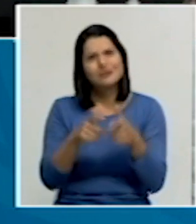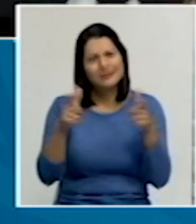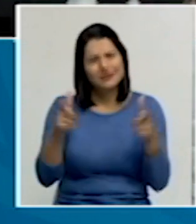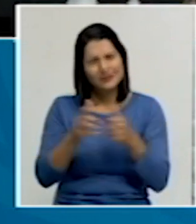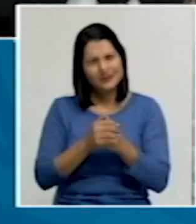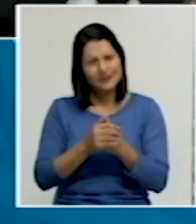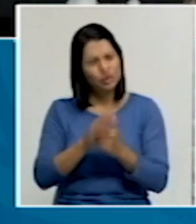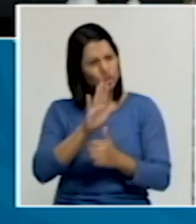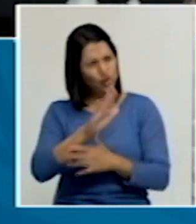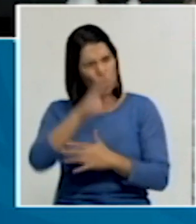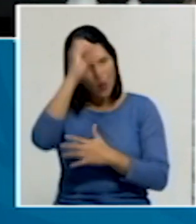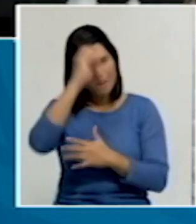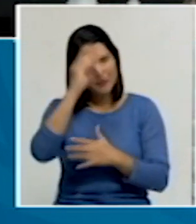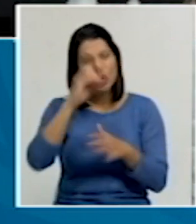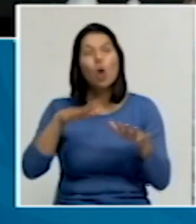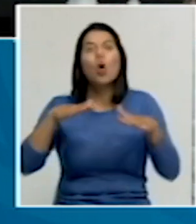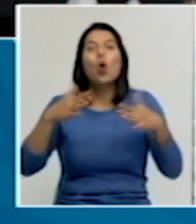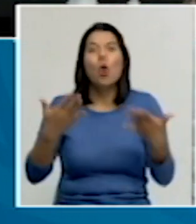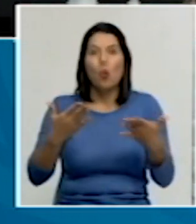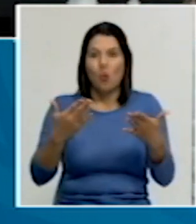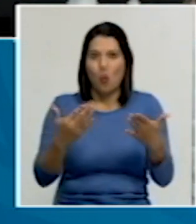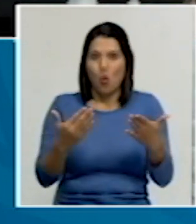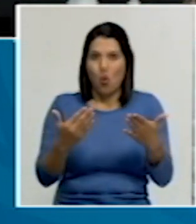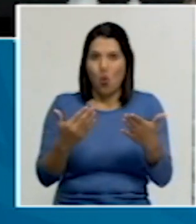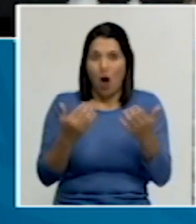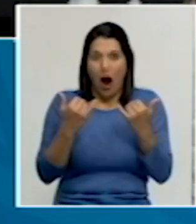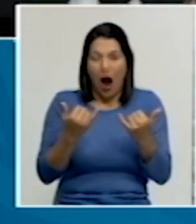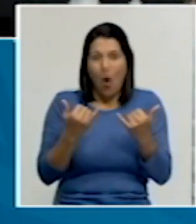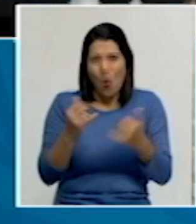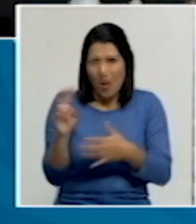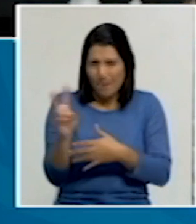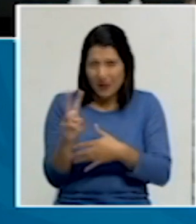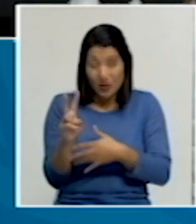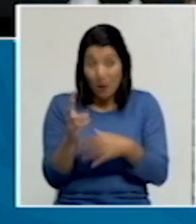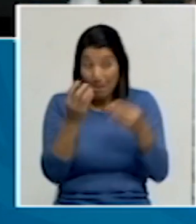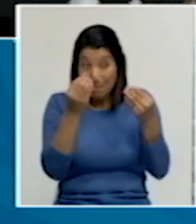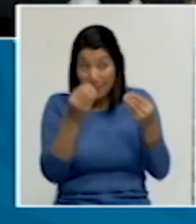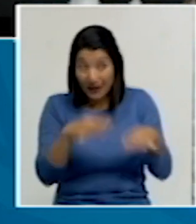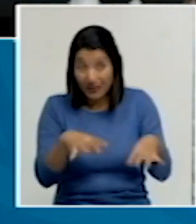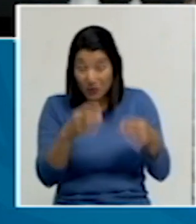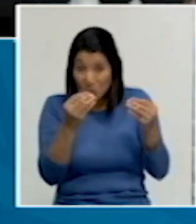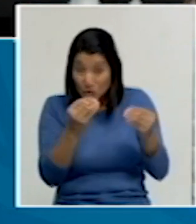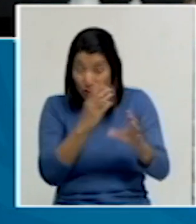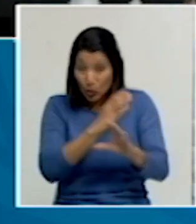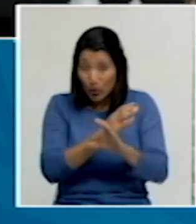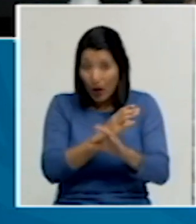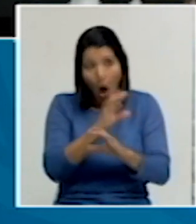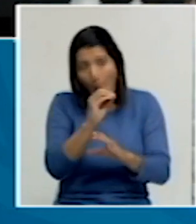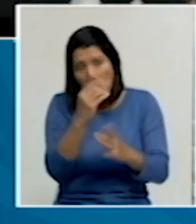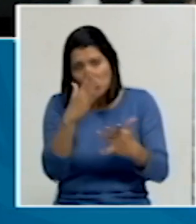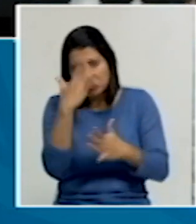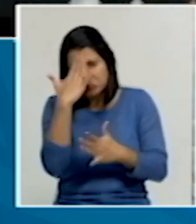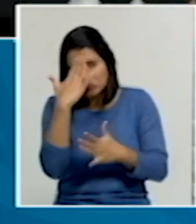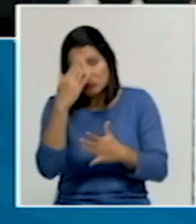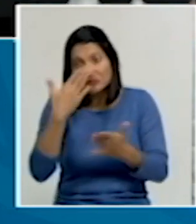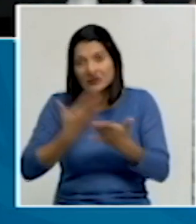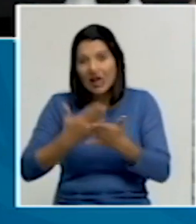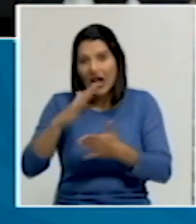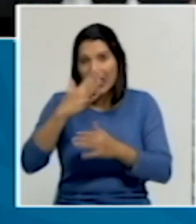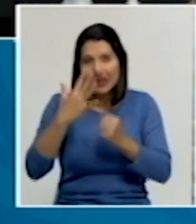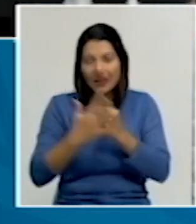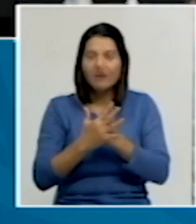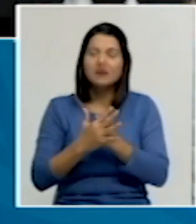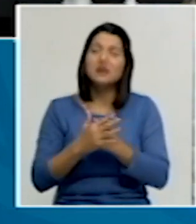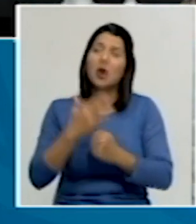nueva etapa del virus en el mundo? ¿Nos descuidamos demasiado o era previsible? Bueno,